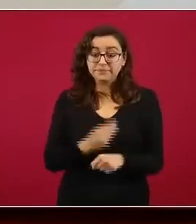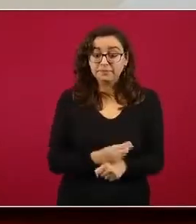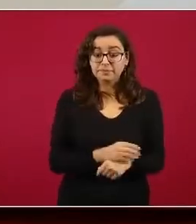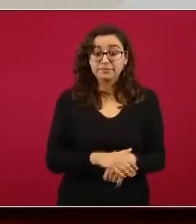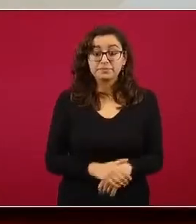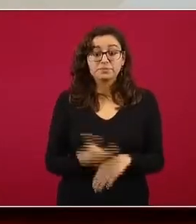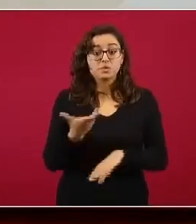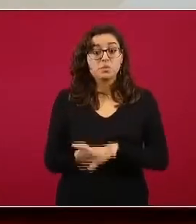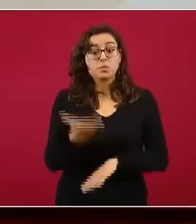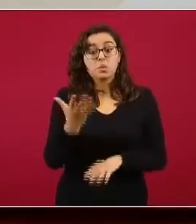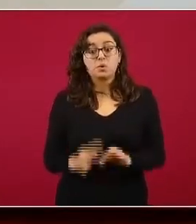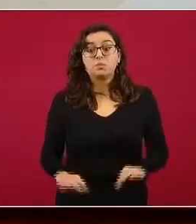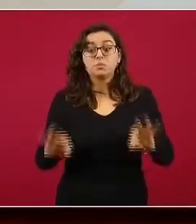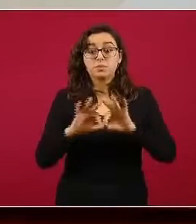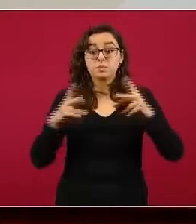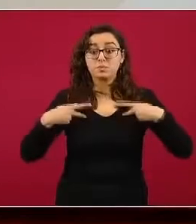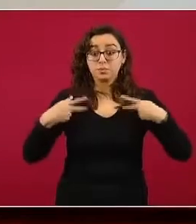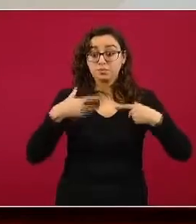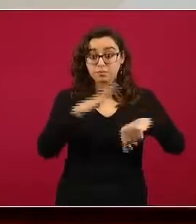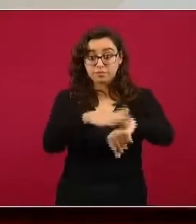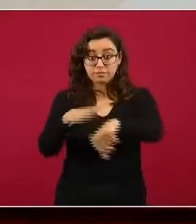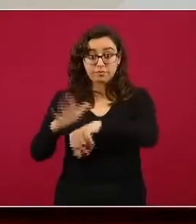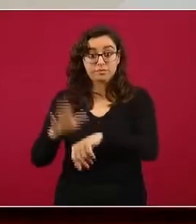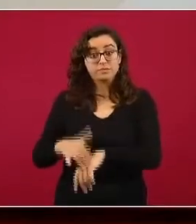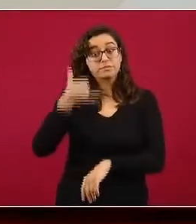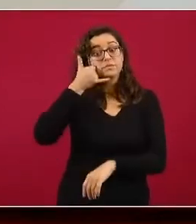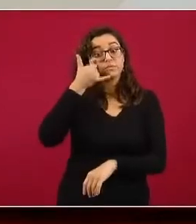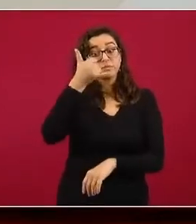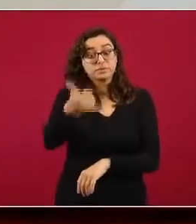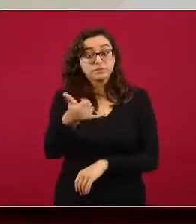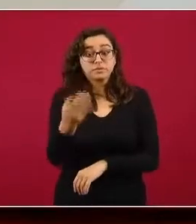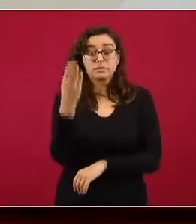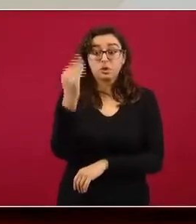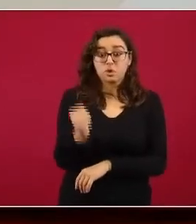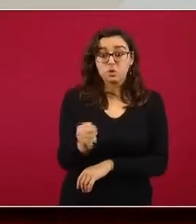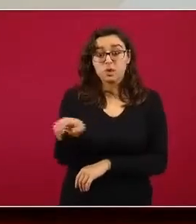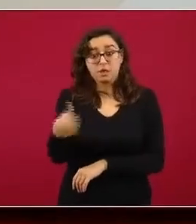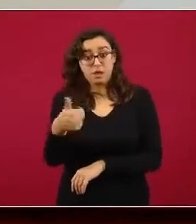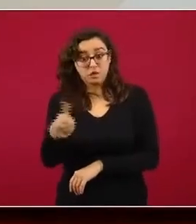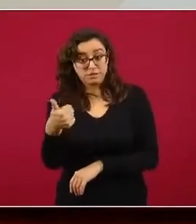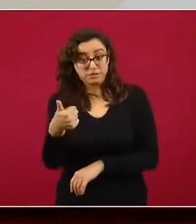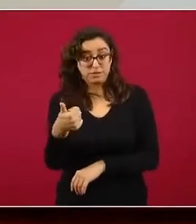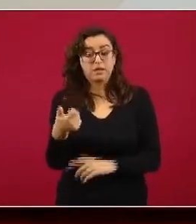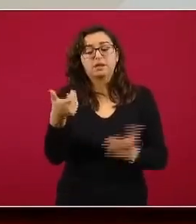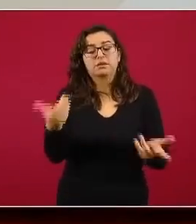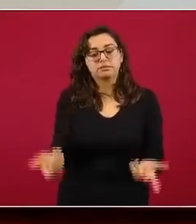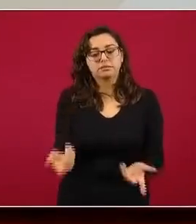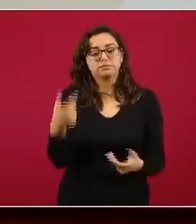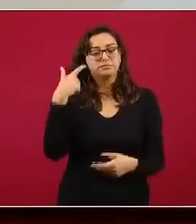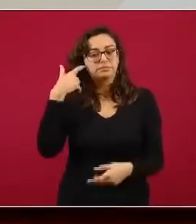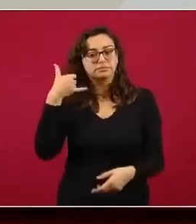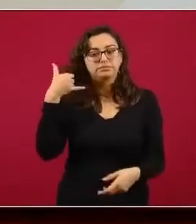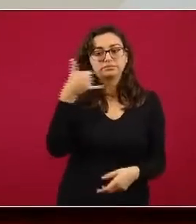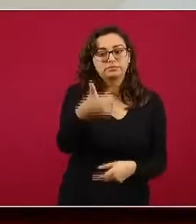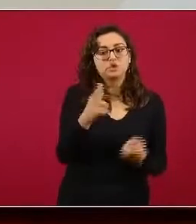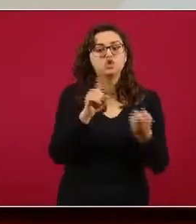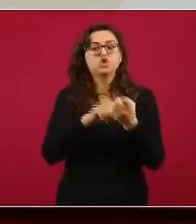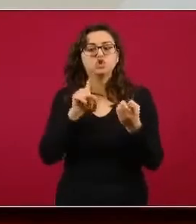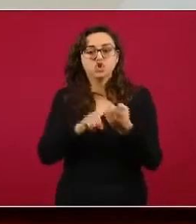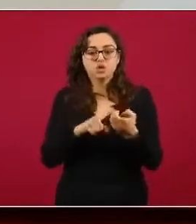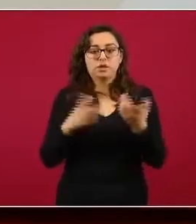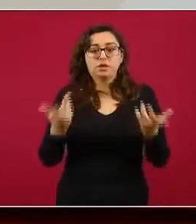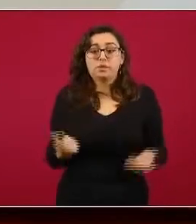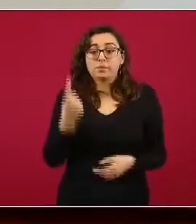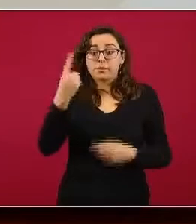la población, recuerden, 911, porque esto también va a disminuir el tiempo de recibir la atención.